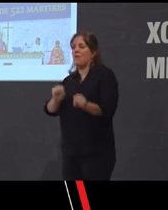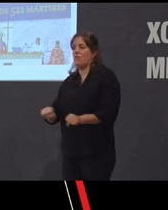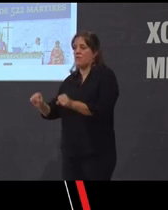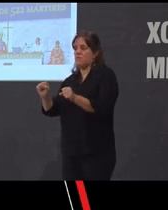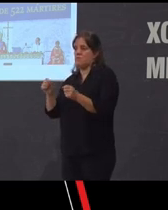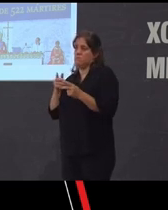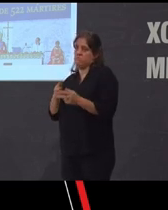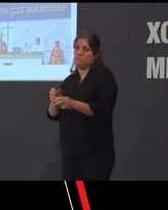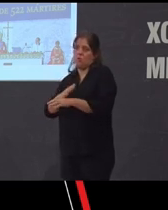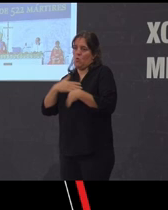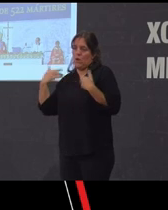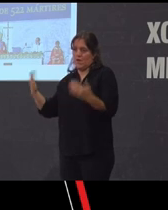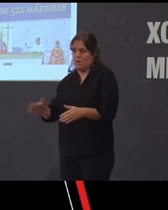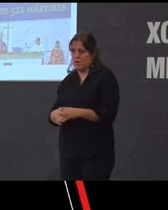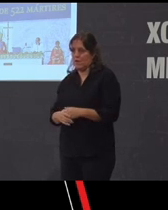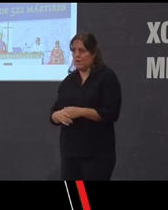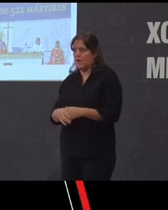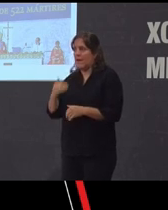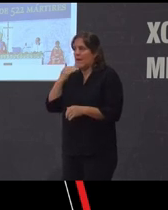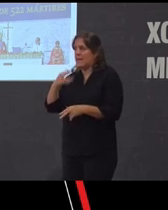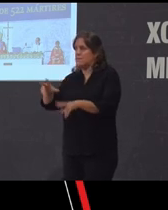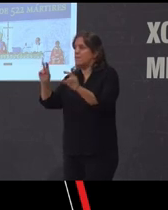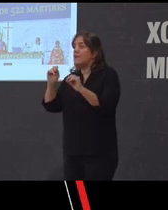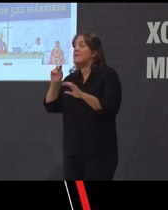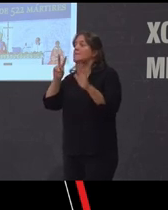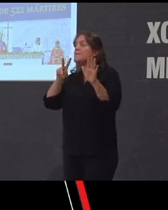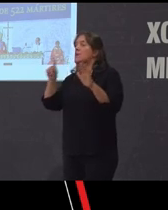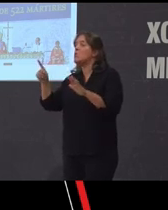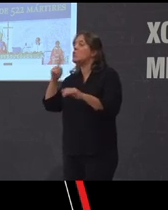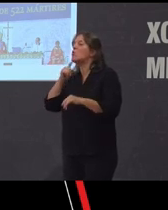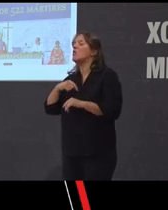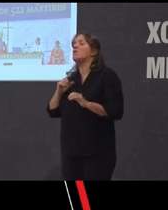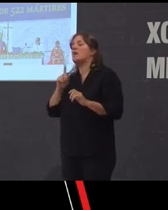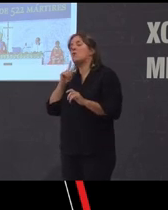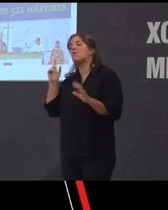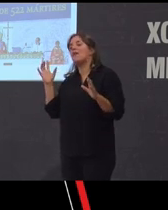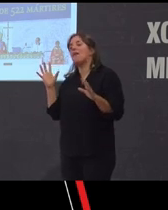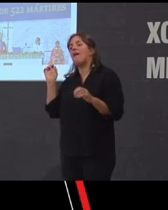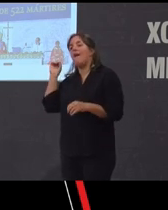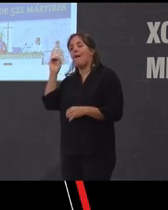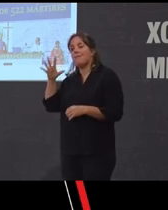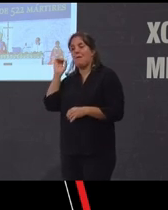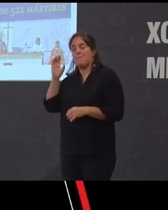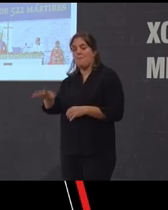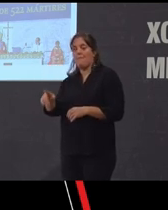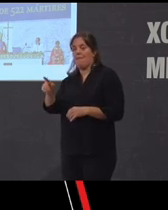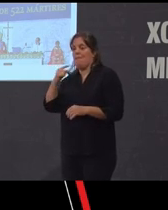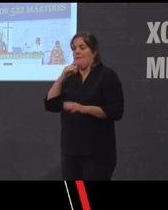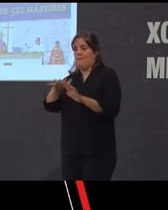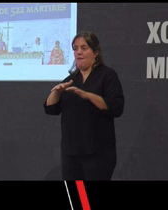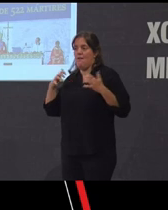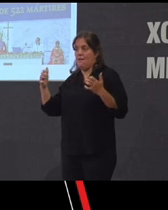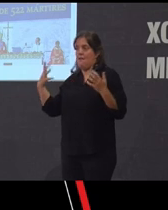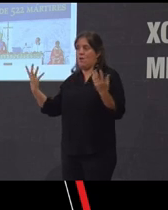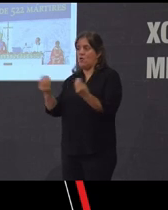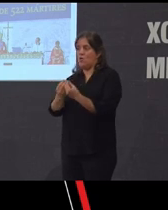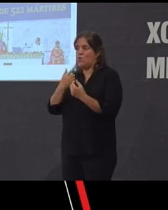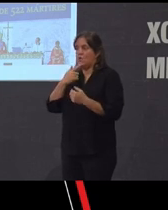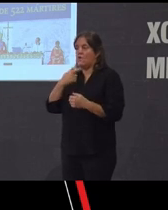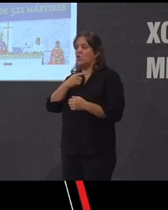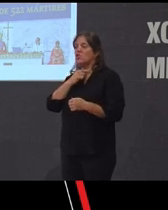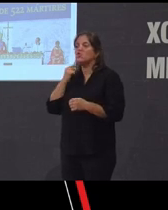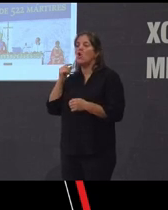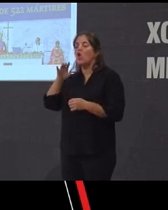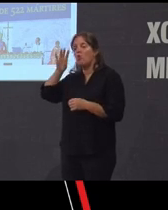Non? Remato con isto. No ano 71, na Asamblea Consunta do Clero Bispos, ano